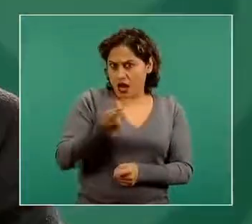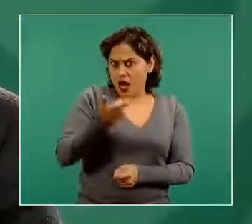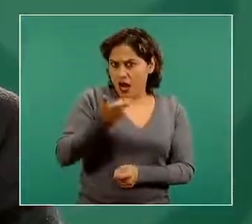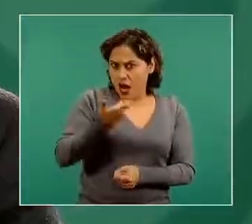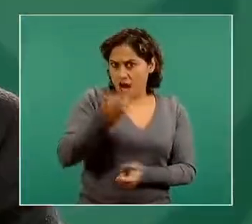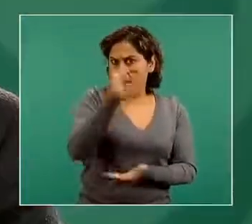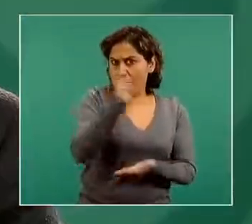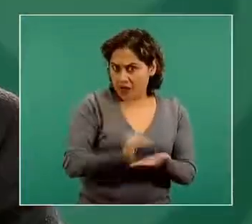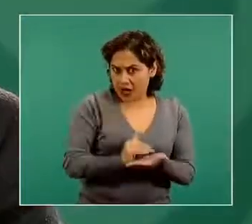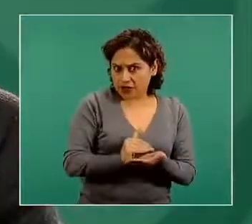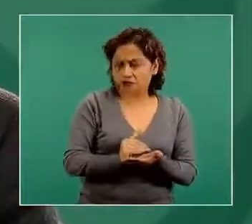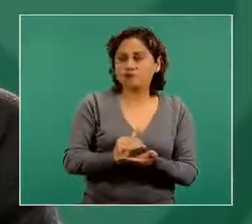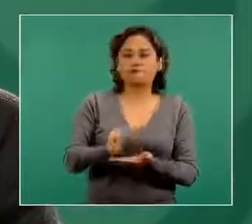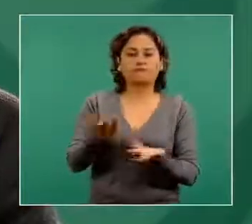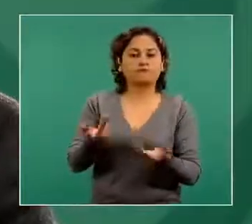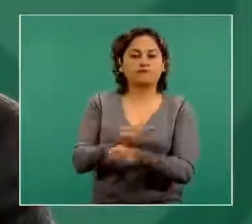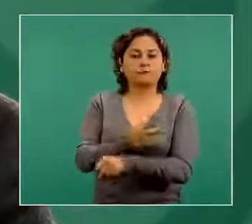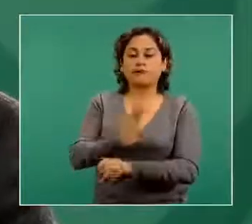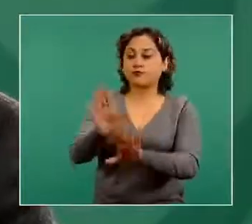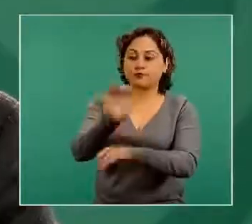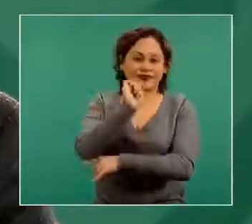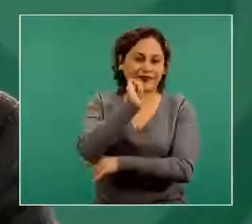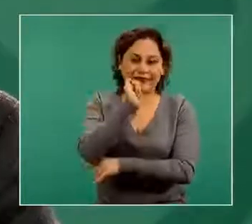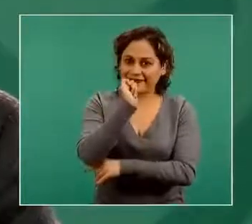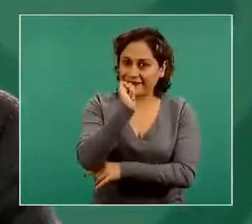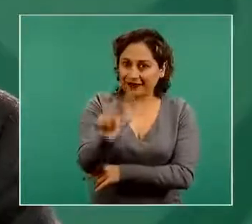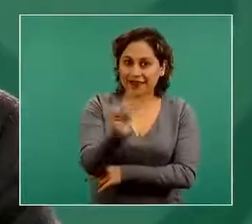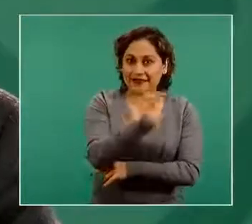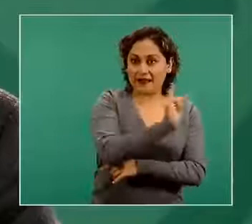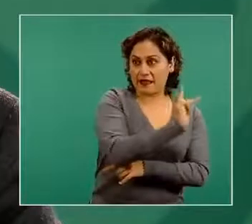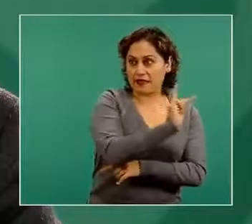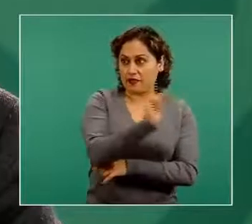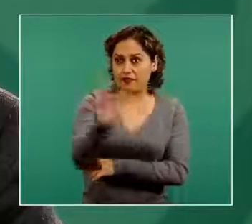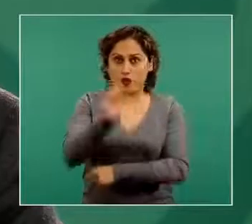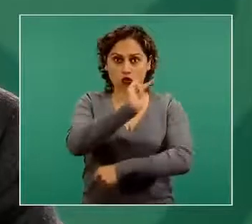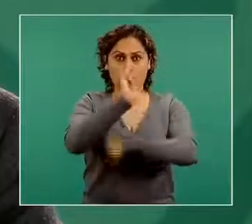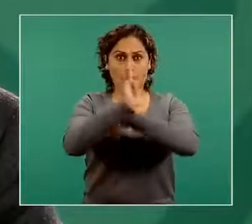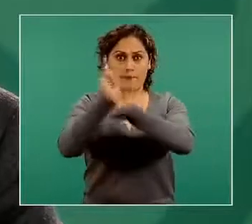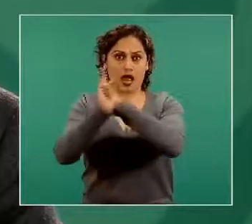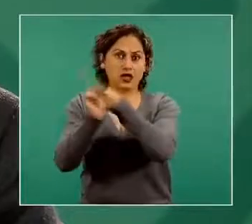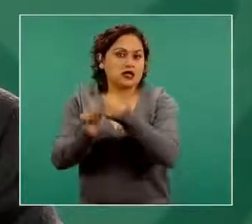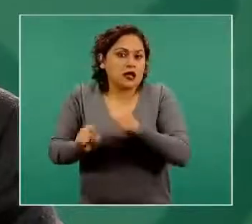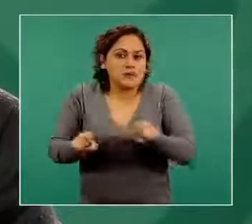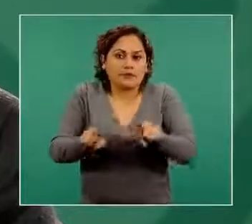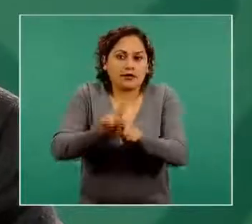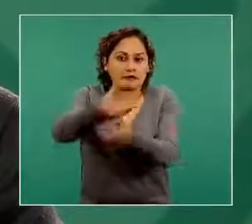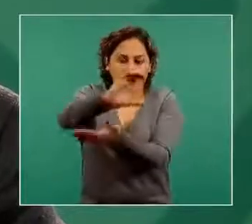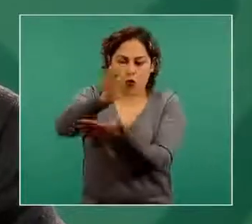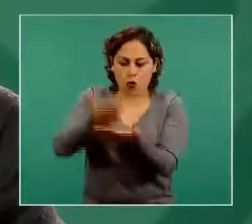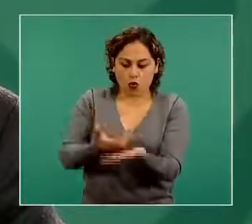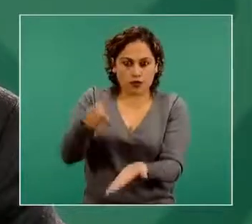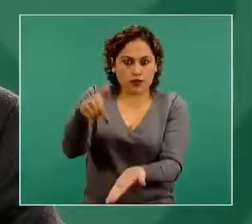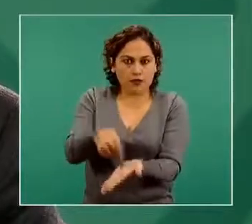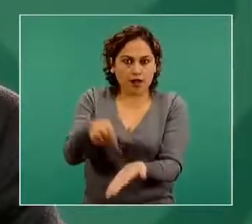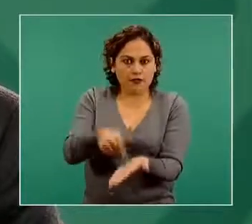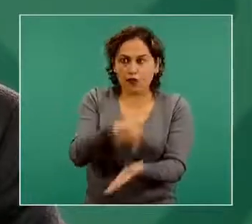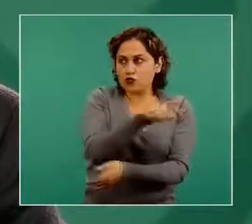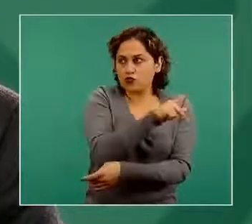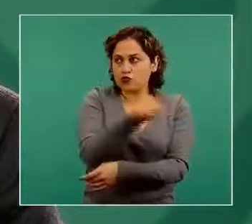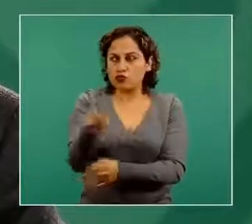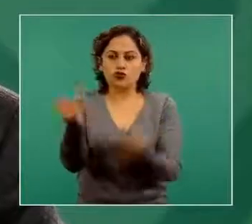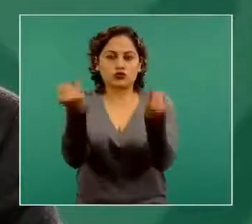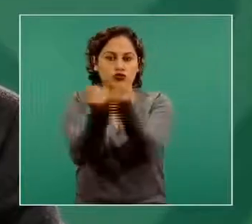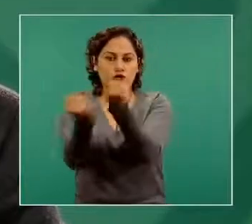Ninguna, ¿a por qué lo que le está estoy sujeto? diciendo. Todos los países que han contratado vacunas. Todas las compañías que